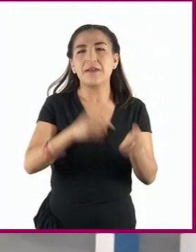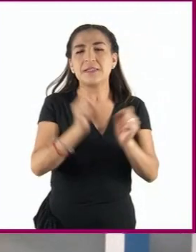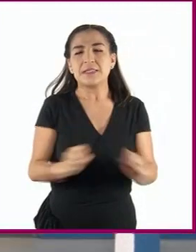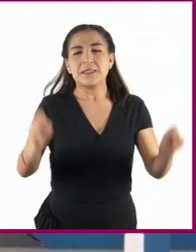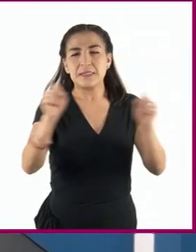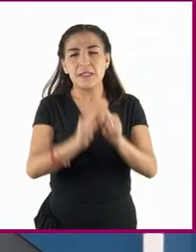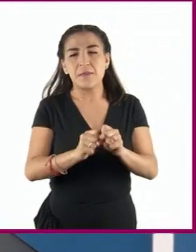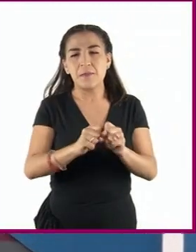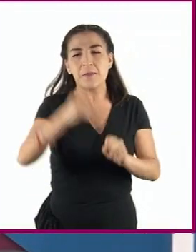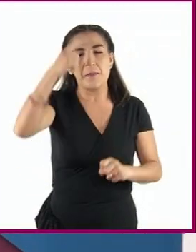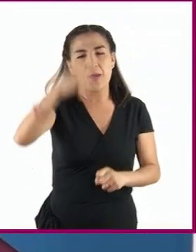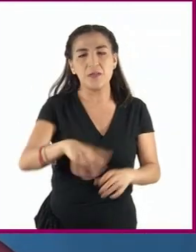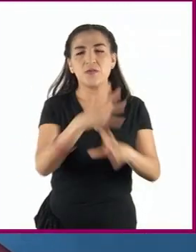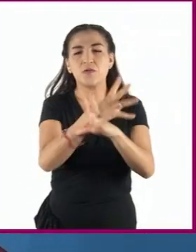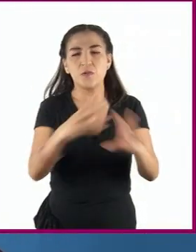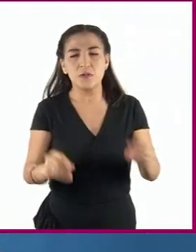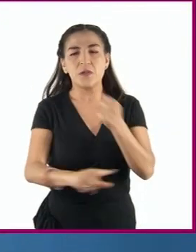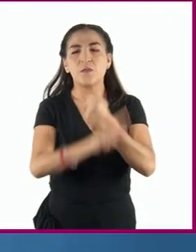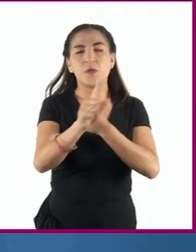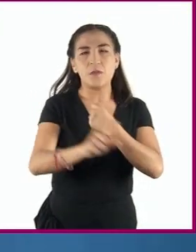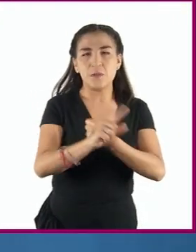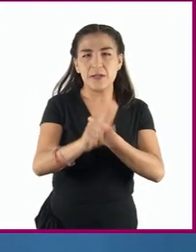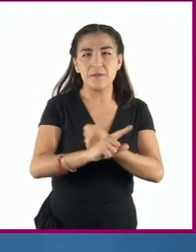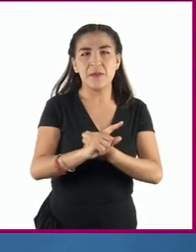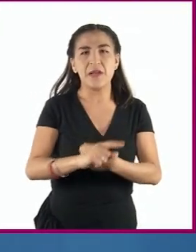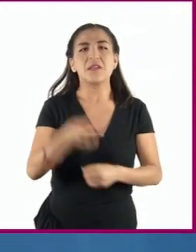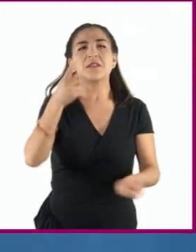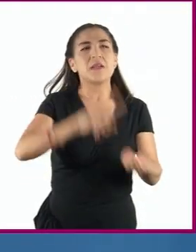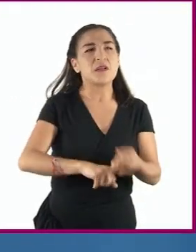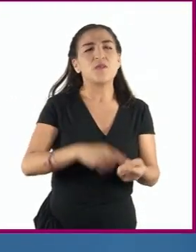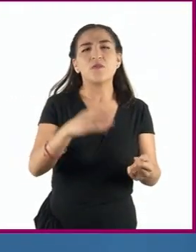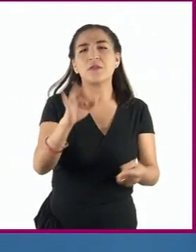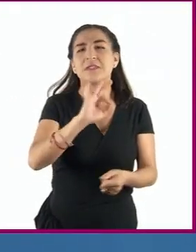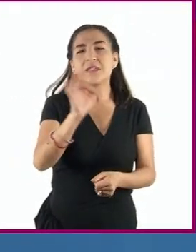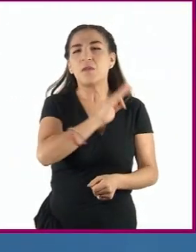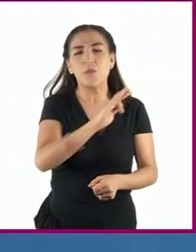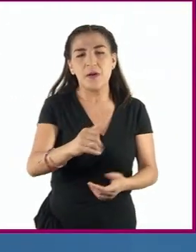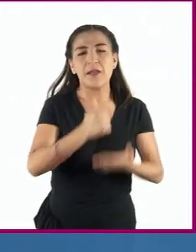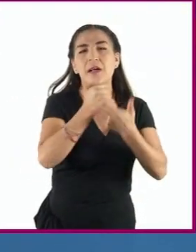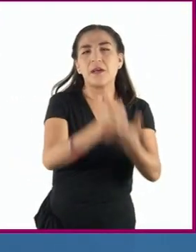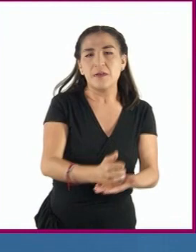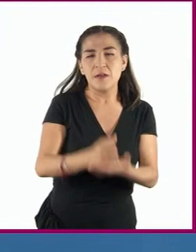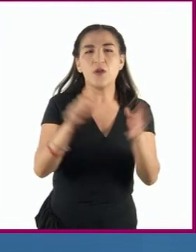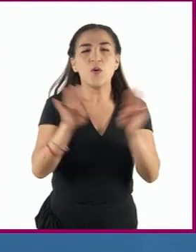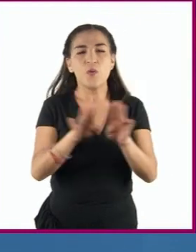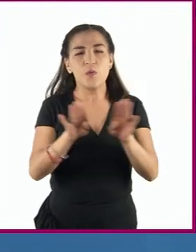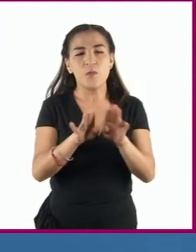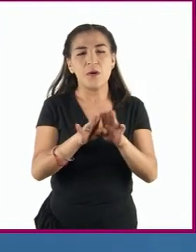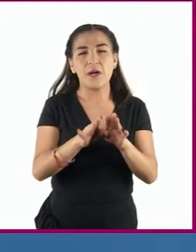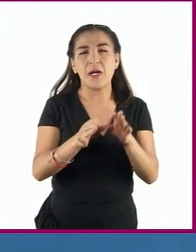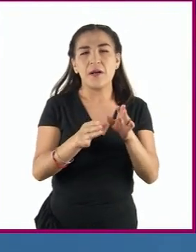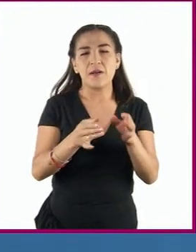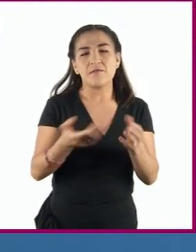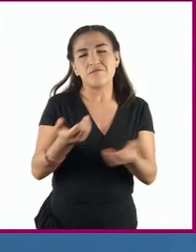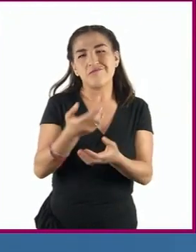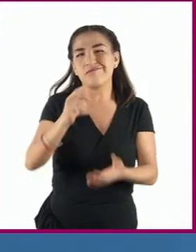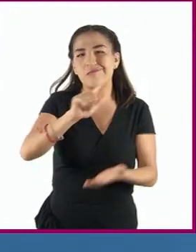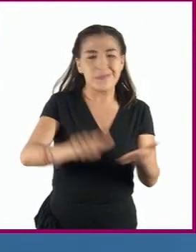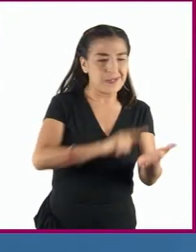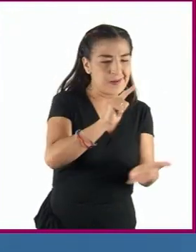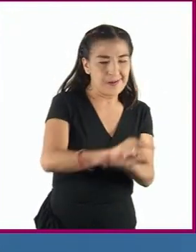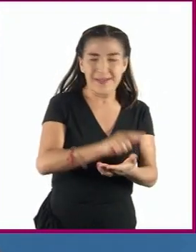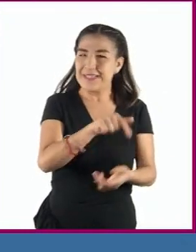de resolución de conflictos. Alternativo porque es extrajudicial o diferente a los canales legales